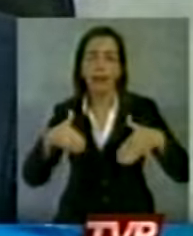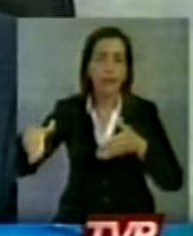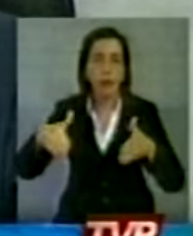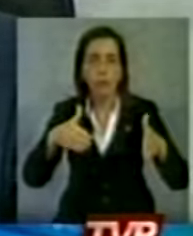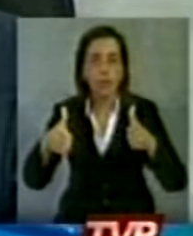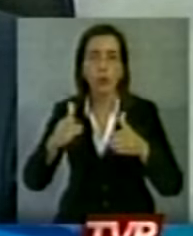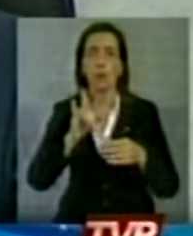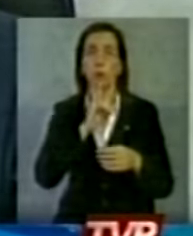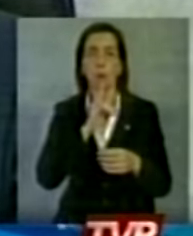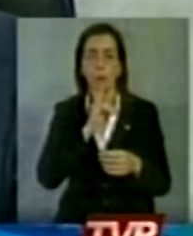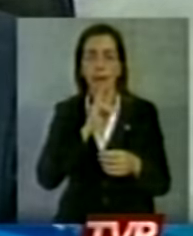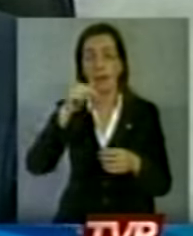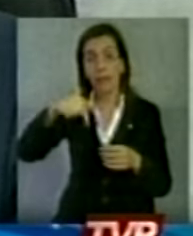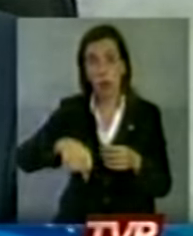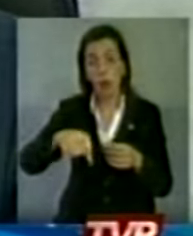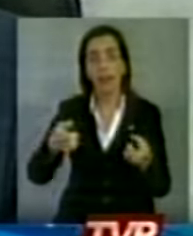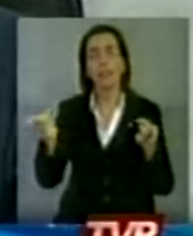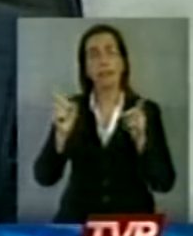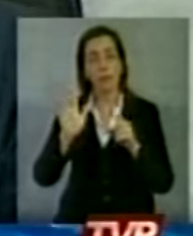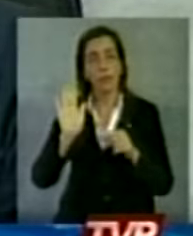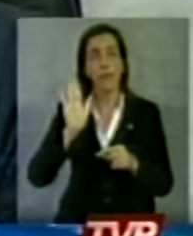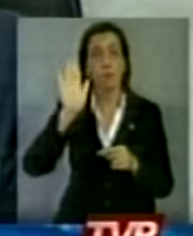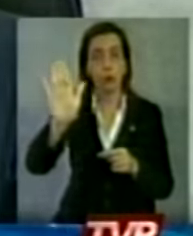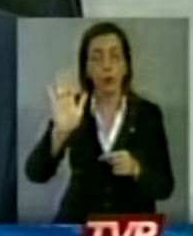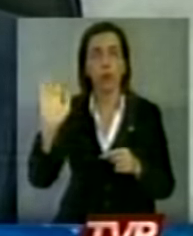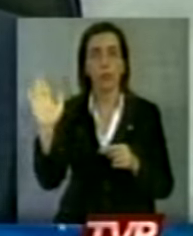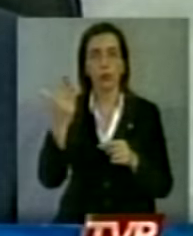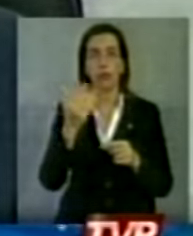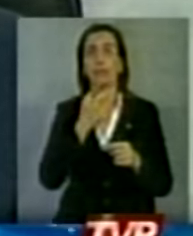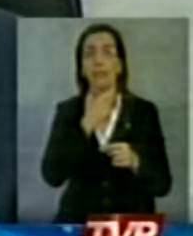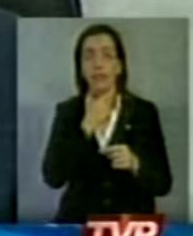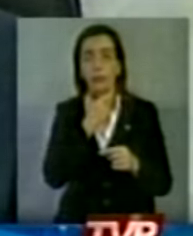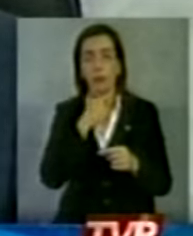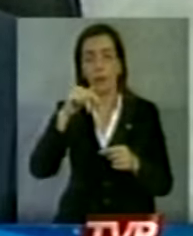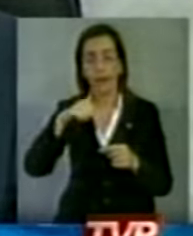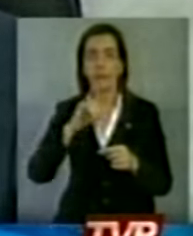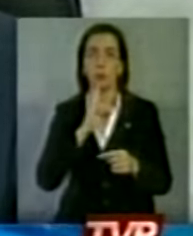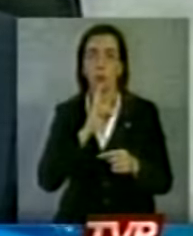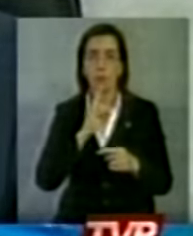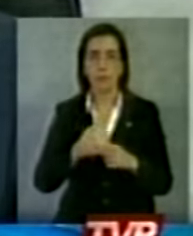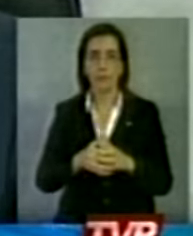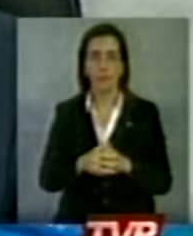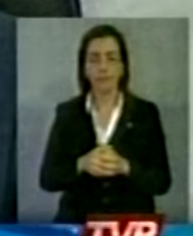general, del presente y futuro que deseamos para la provincia.